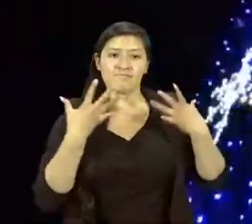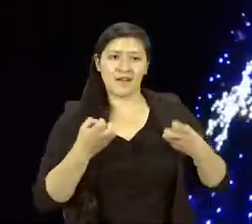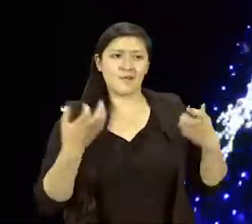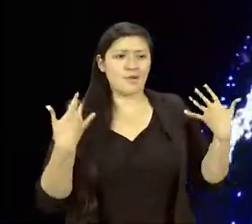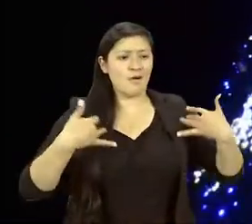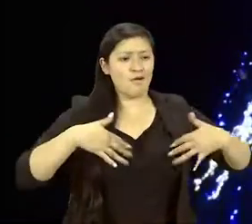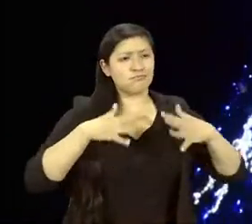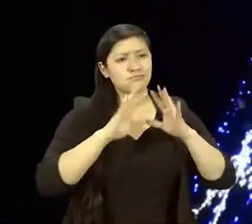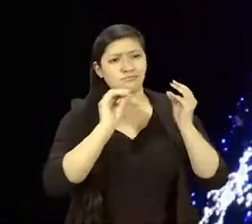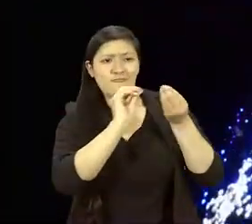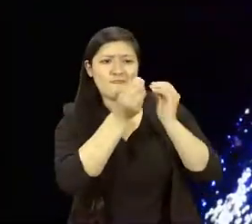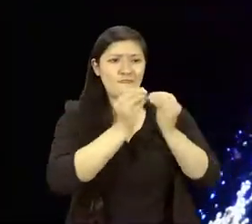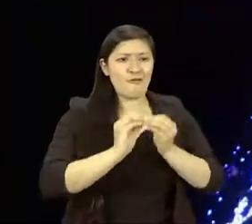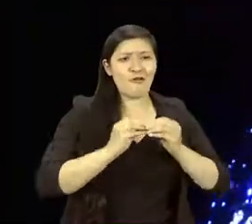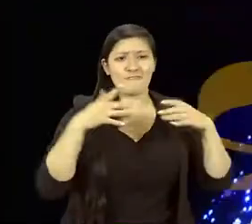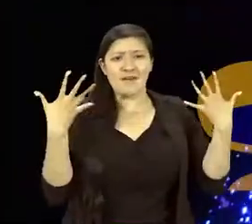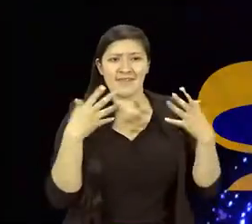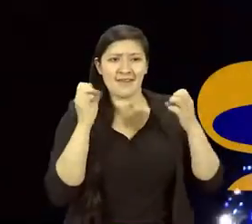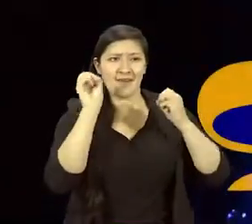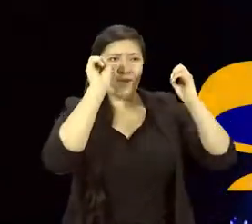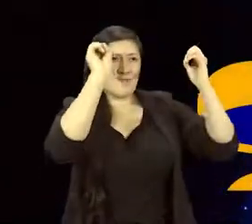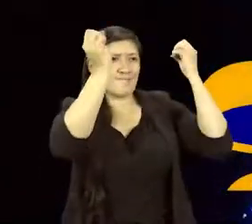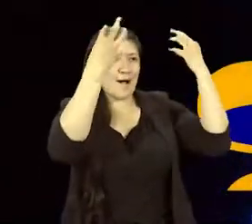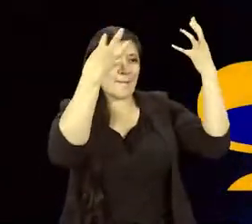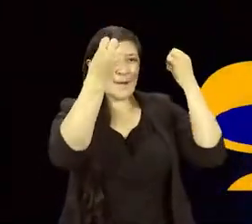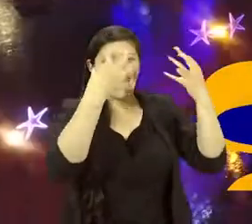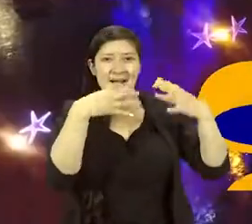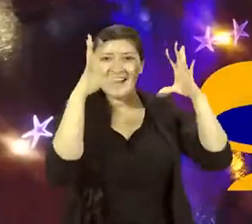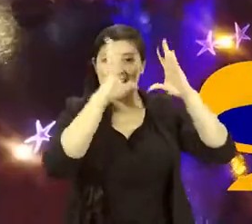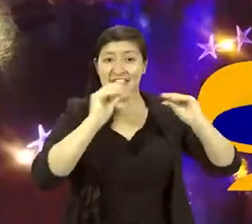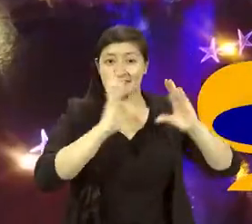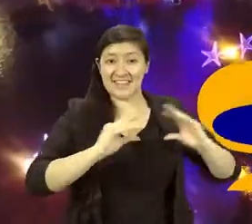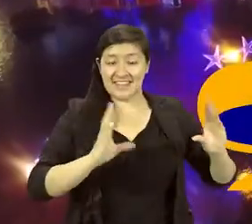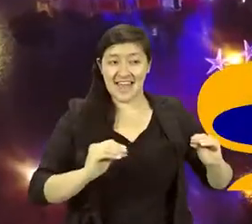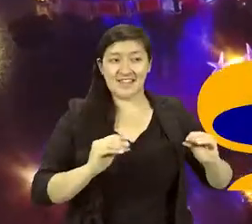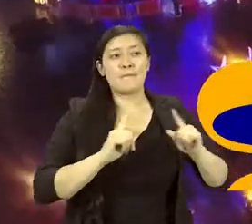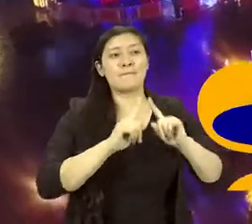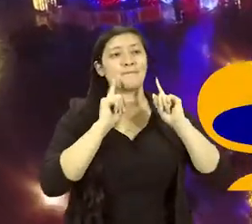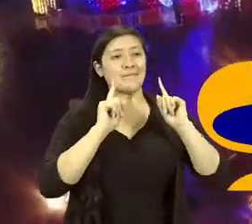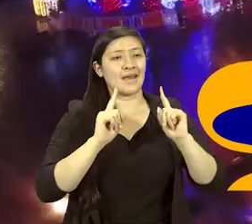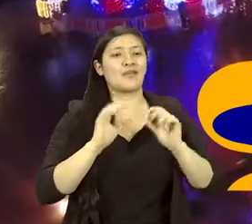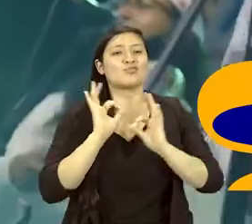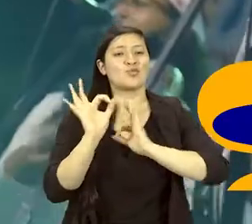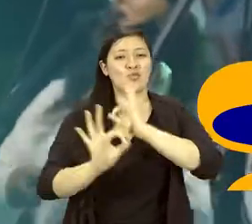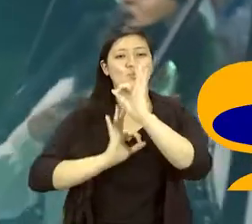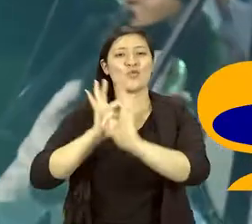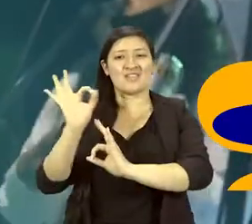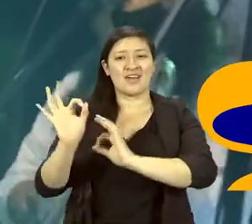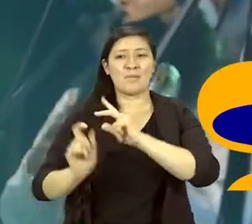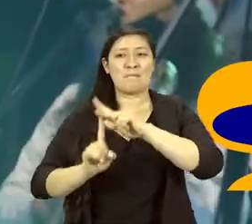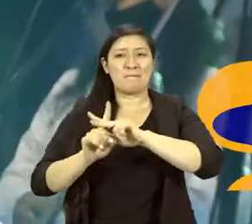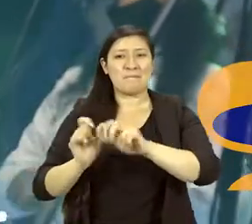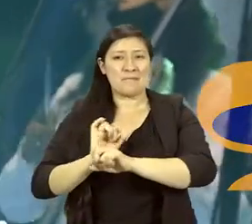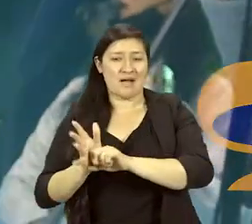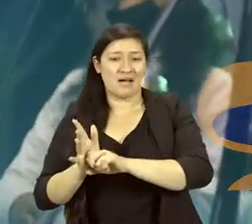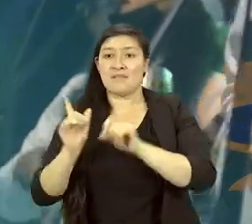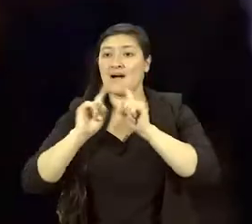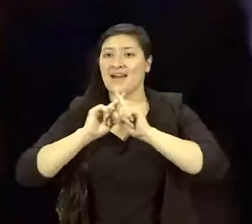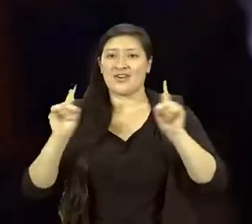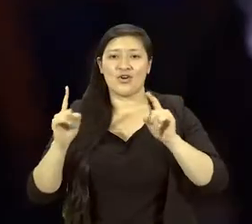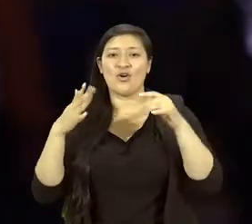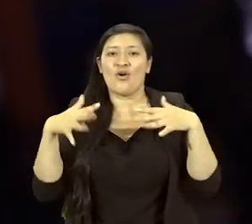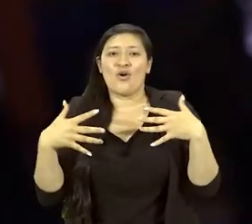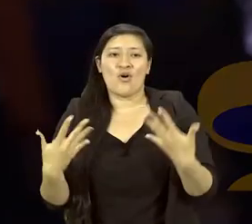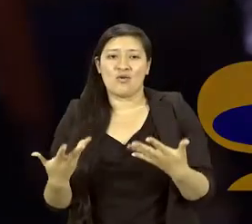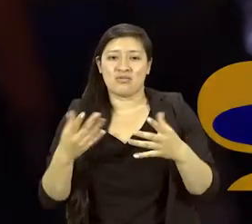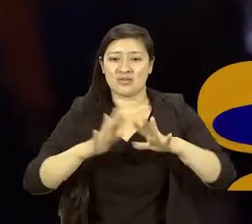hemos querido tener una iluminación muy prudente, modesta, pero con responsabilidad. La pandemia está vigente y no podíamos nosotros permitir